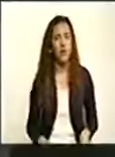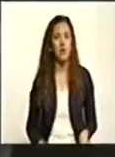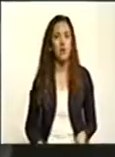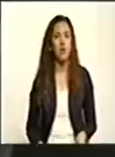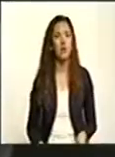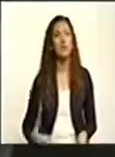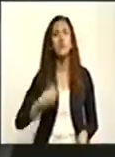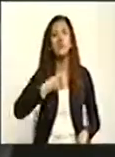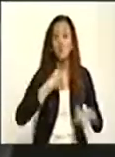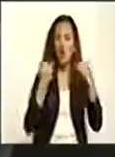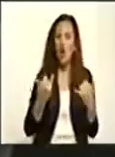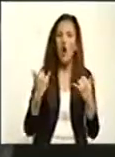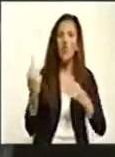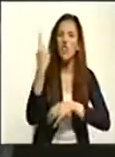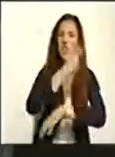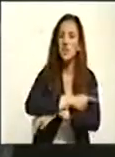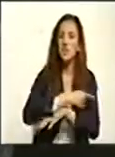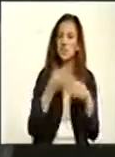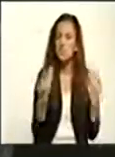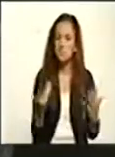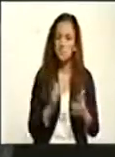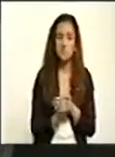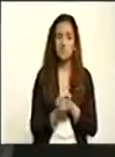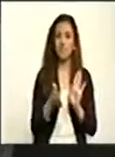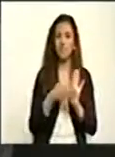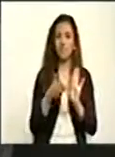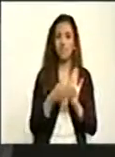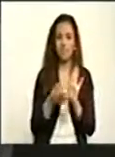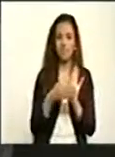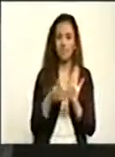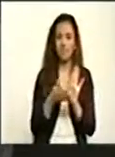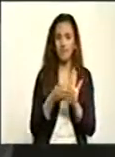Yo quiero que hoy dejar constancia